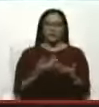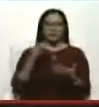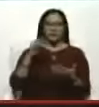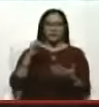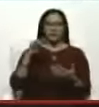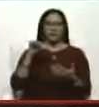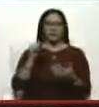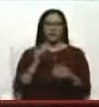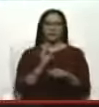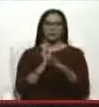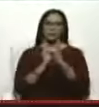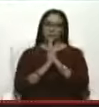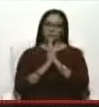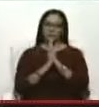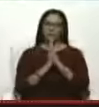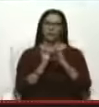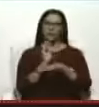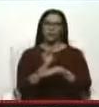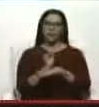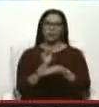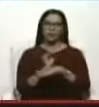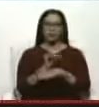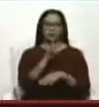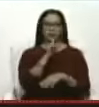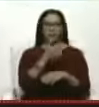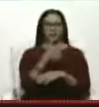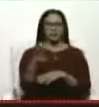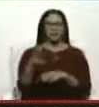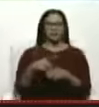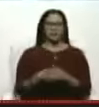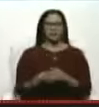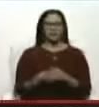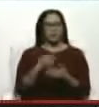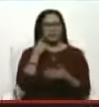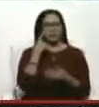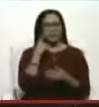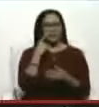Bermúdez. Por favor, cuídate y sigue mandándonos material para 360, por favor. Estamos pendientes con lo que nos envíe.